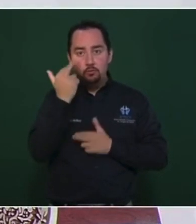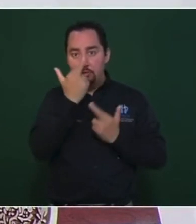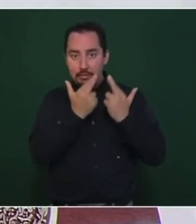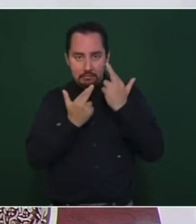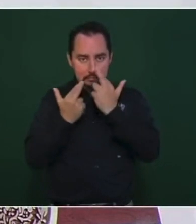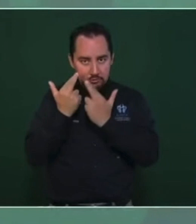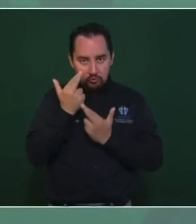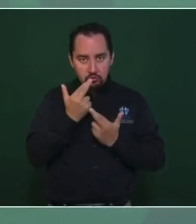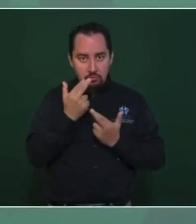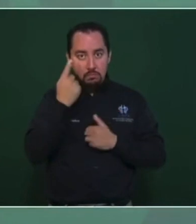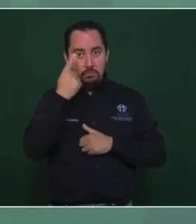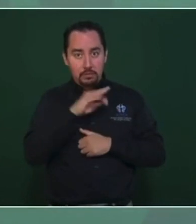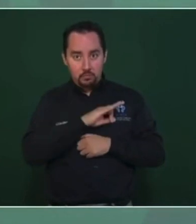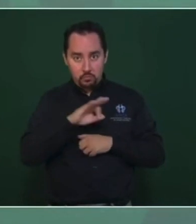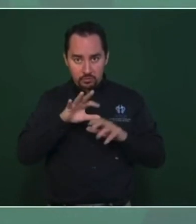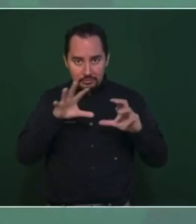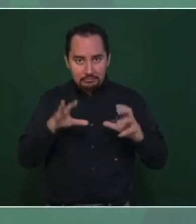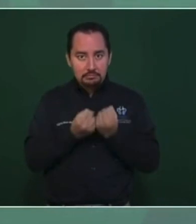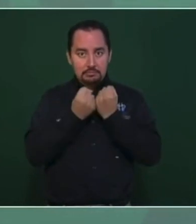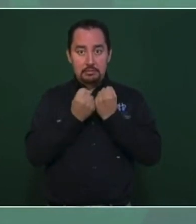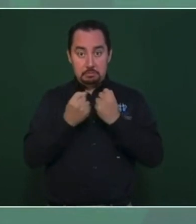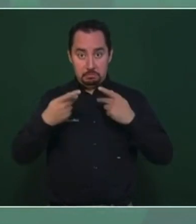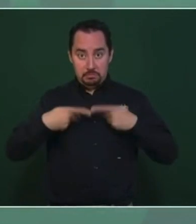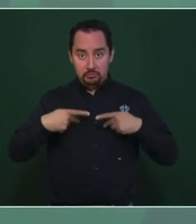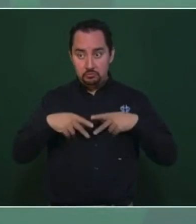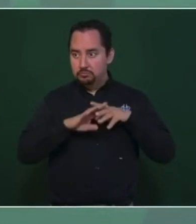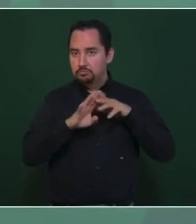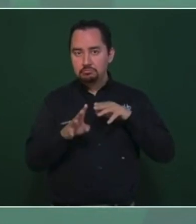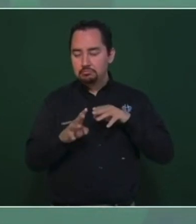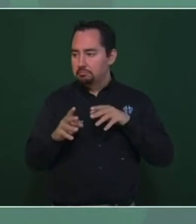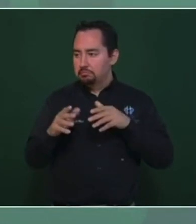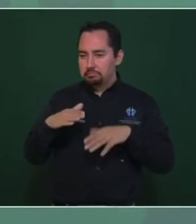se tiene para rescate de migrantes.